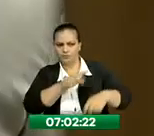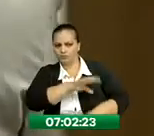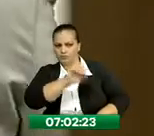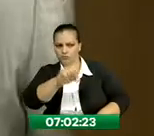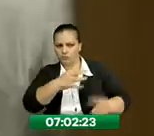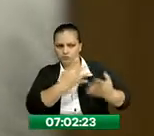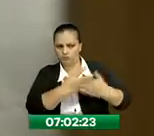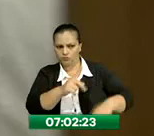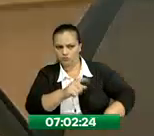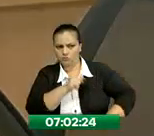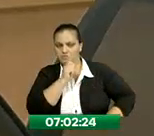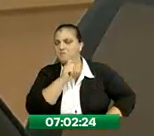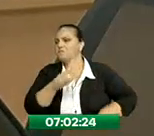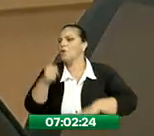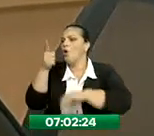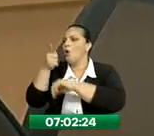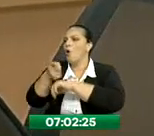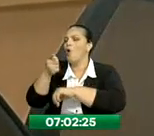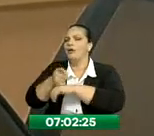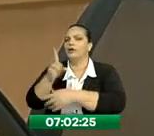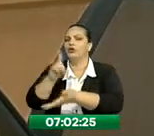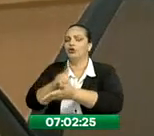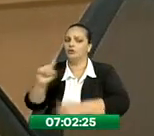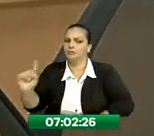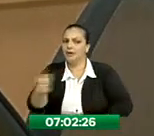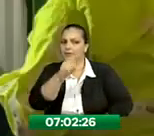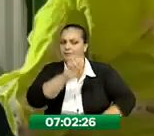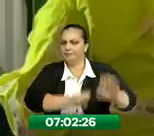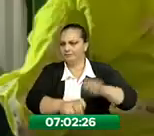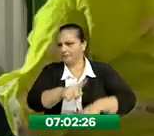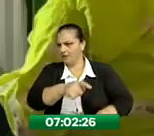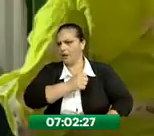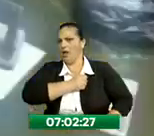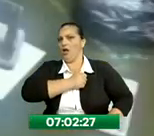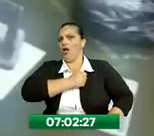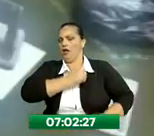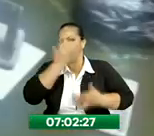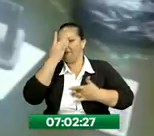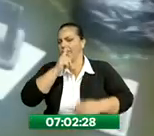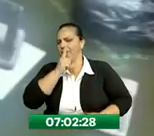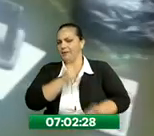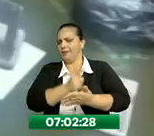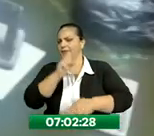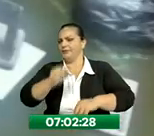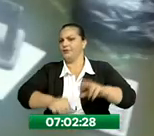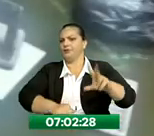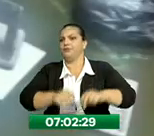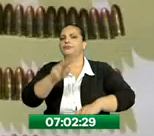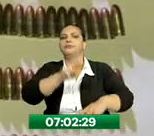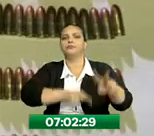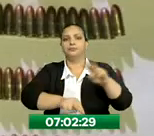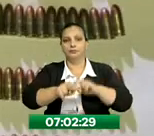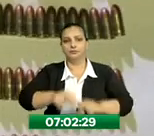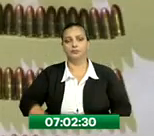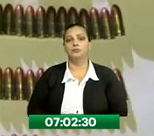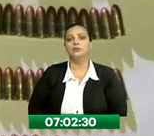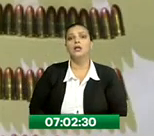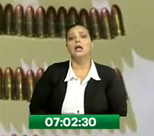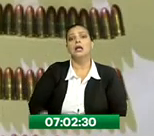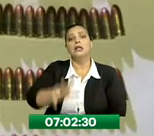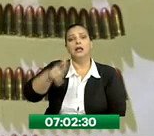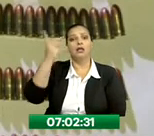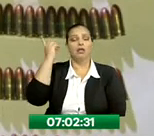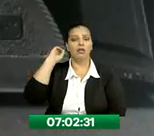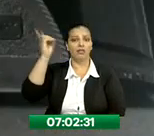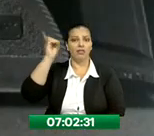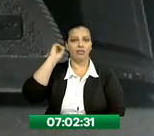habrá otra por el procedimiento abreviado solicitado por 3 imputados, que implica la confesión del delito con el fin de